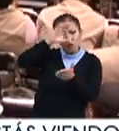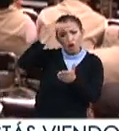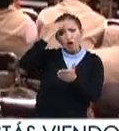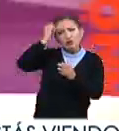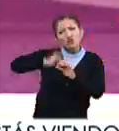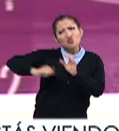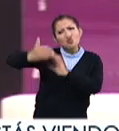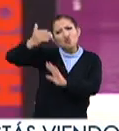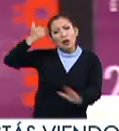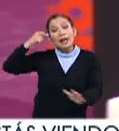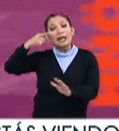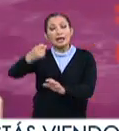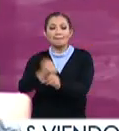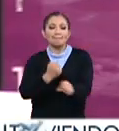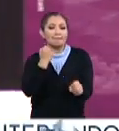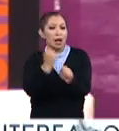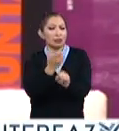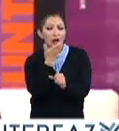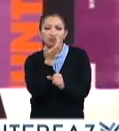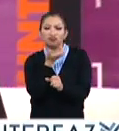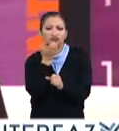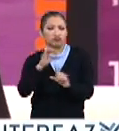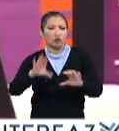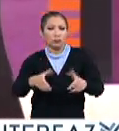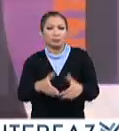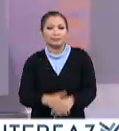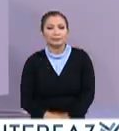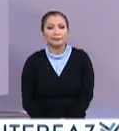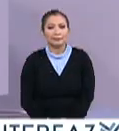conocimientos ancestrales y prácticas comunitarias.